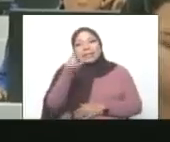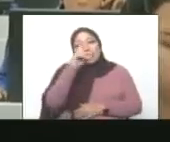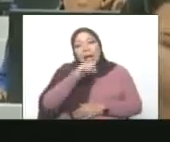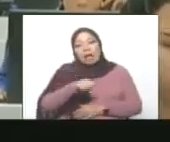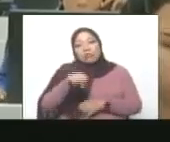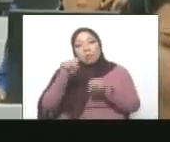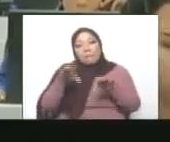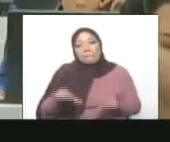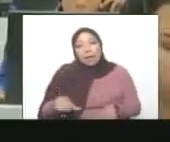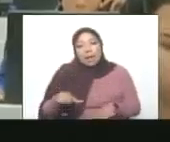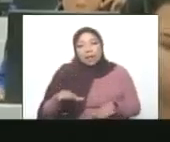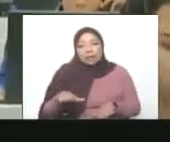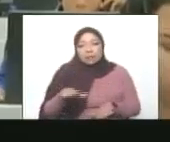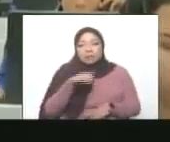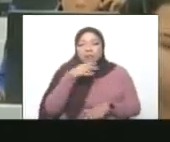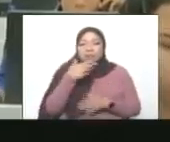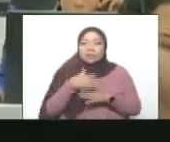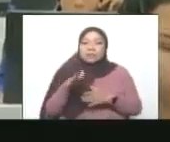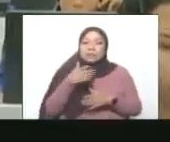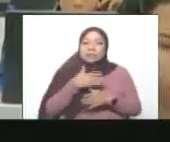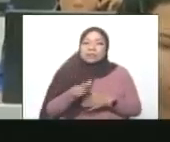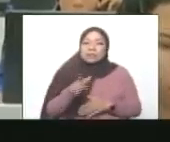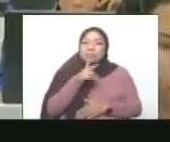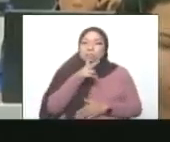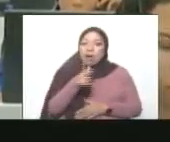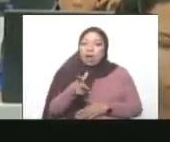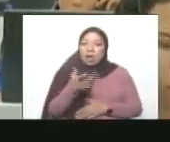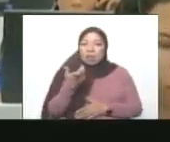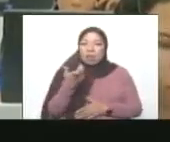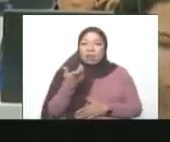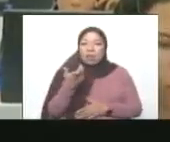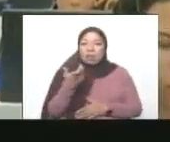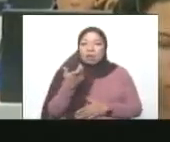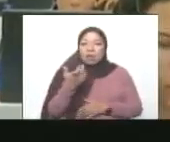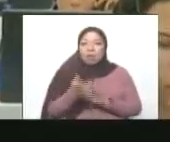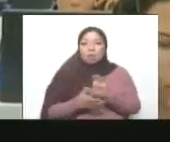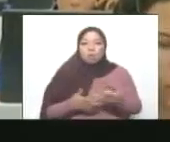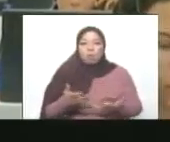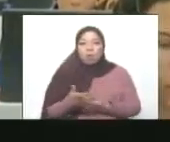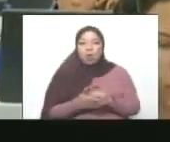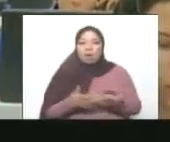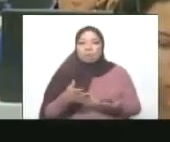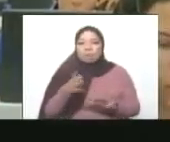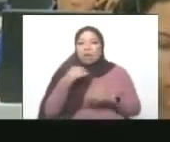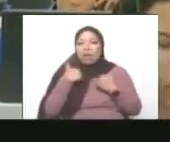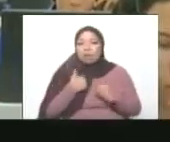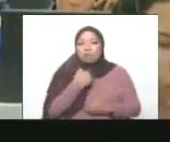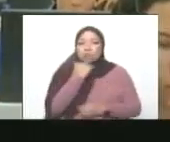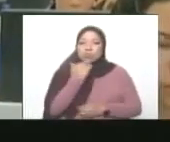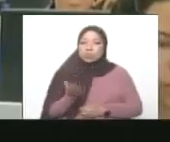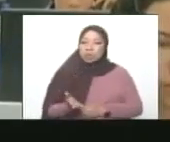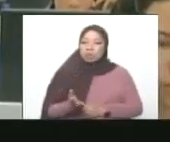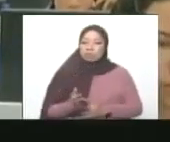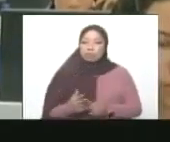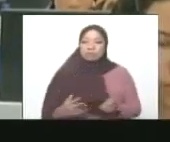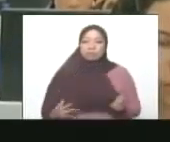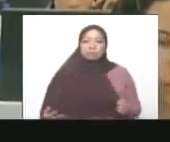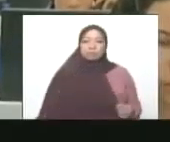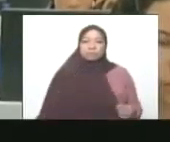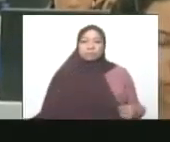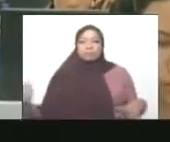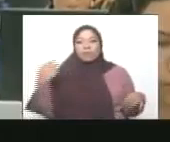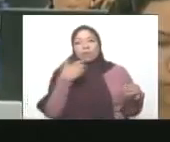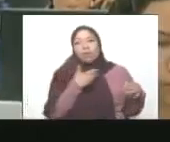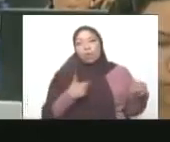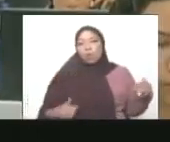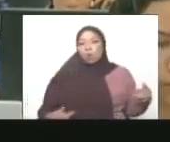aproximadamente instalado, producto del tiempo y el uso, sumado también al salitre. Estas condiciones, se ha deteriorado la red y la infraestructura,